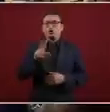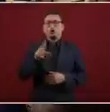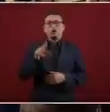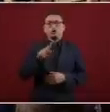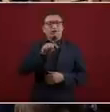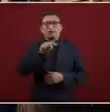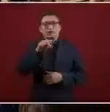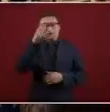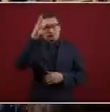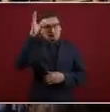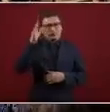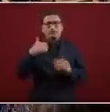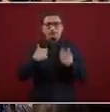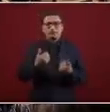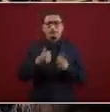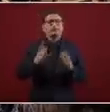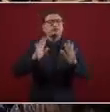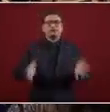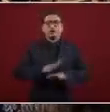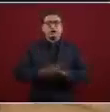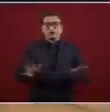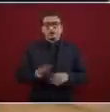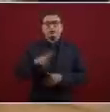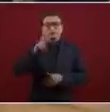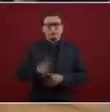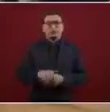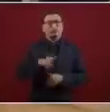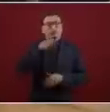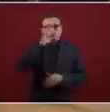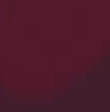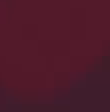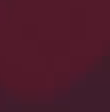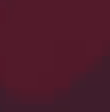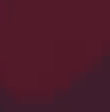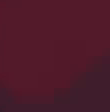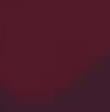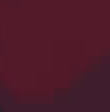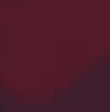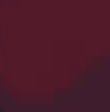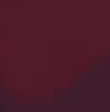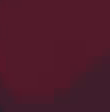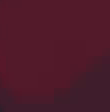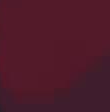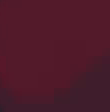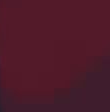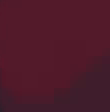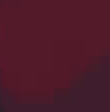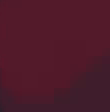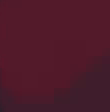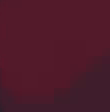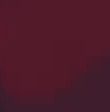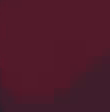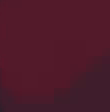menos claro, un asunto de hechos, es un asunto mío y perdón la duda. De veras, bueno, perdón la duda. Respeto, son asuntos muy serios